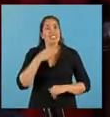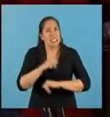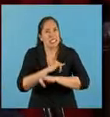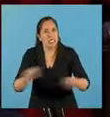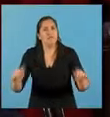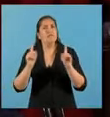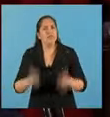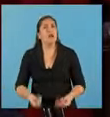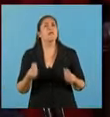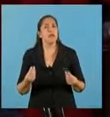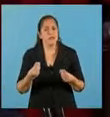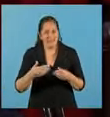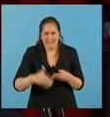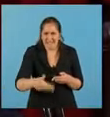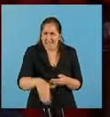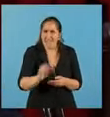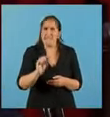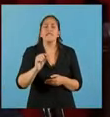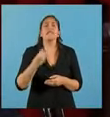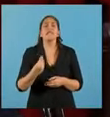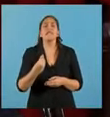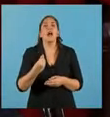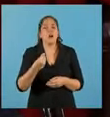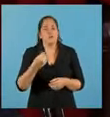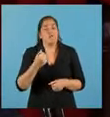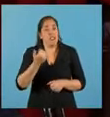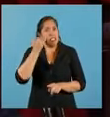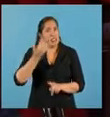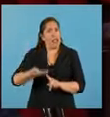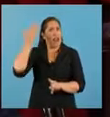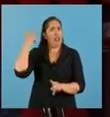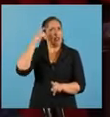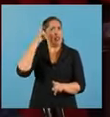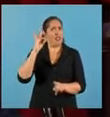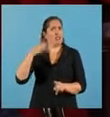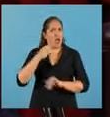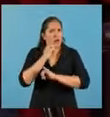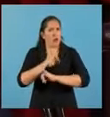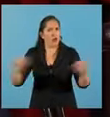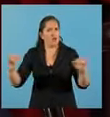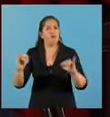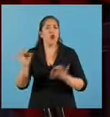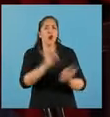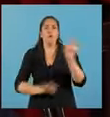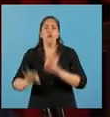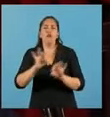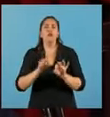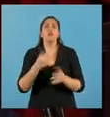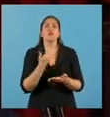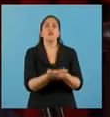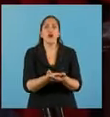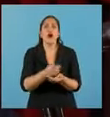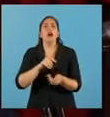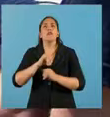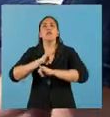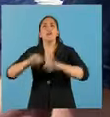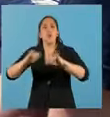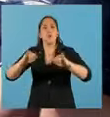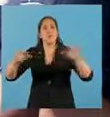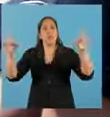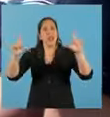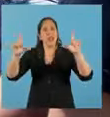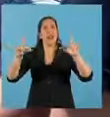asimismo que en breve estaremos poniendo en marcha, tal cual lo anunciamos el 10 de diciembre, un proceso de reconversión de la publicidad oficial